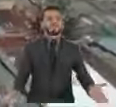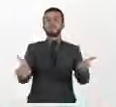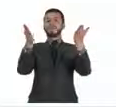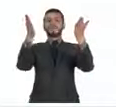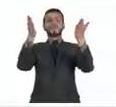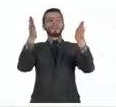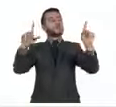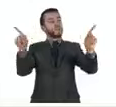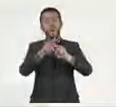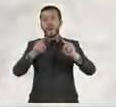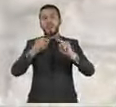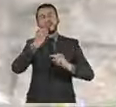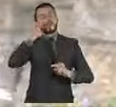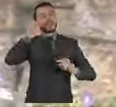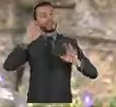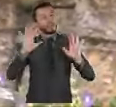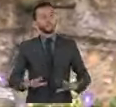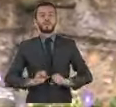lugar.